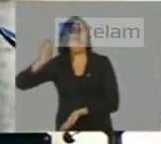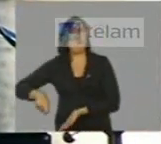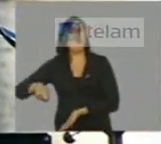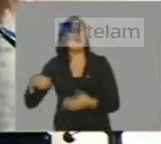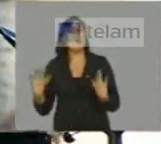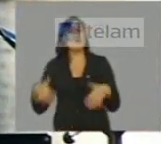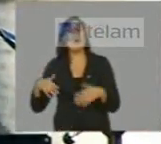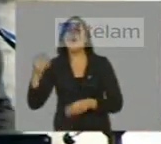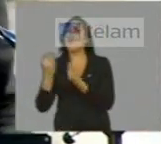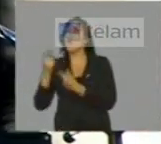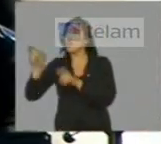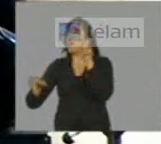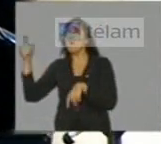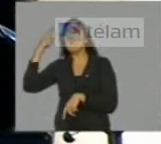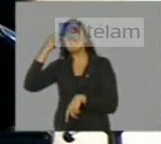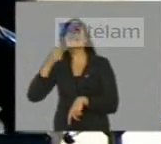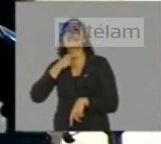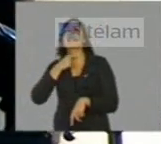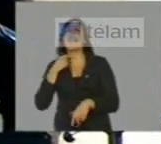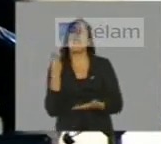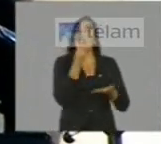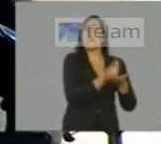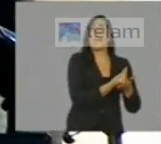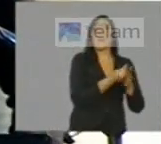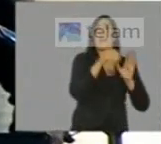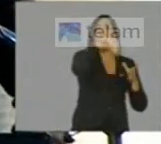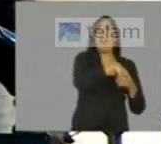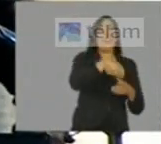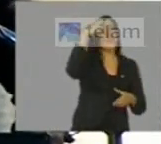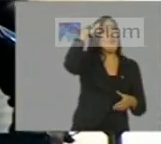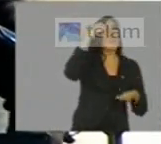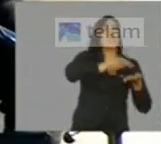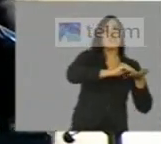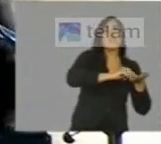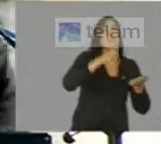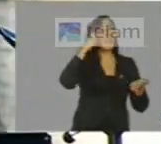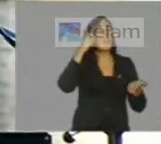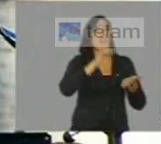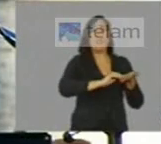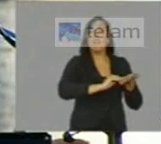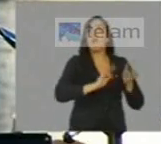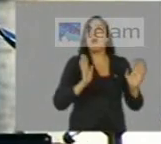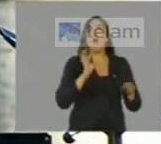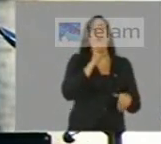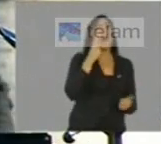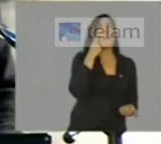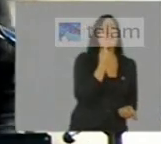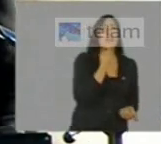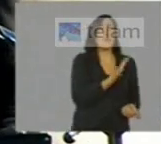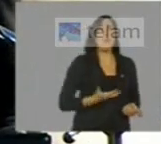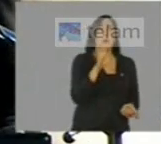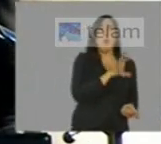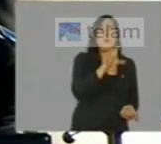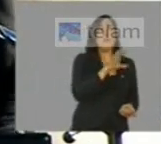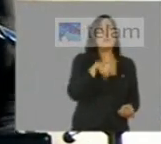estén pensando ser legisladores, senadores, gobernadores o intendentes, les recomiendo que replanteen